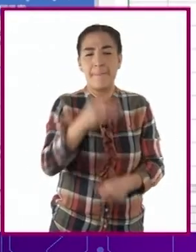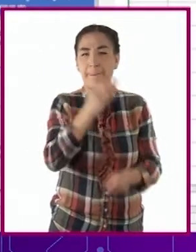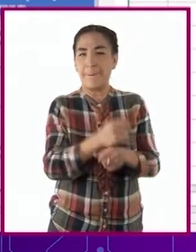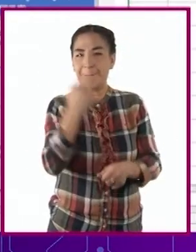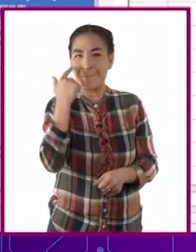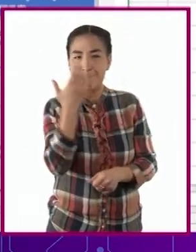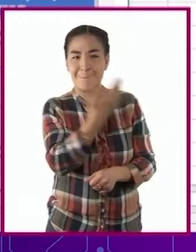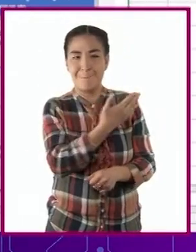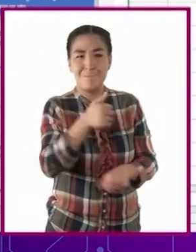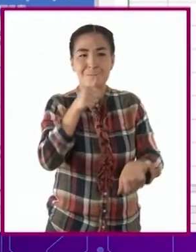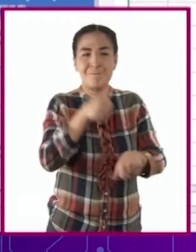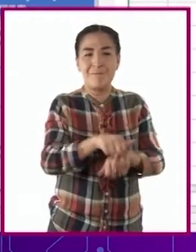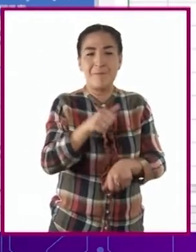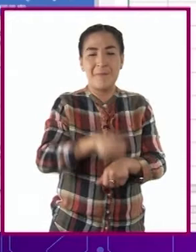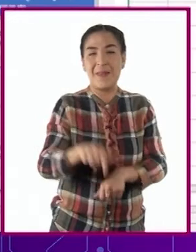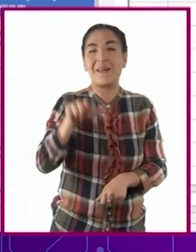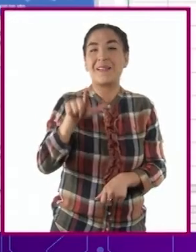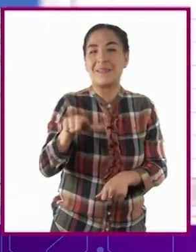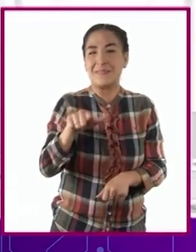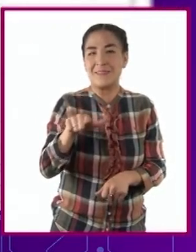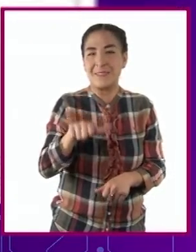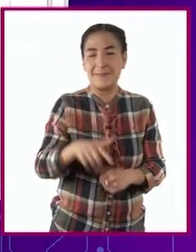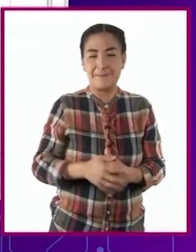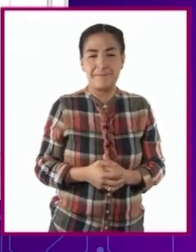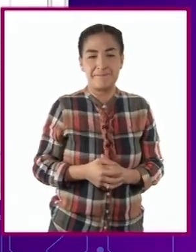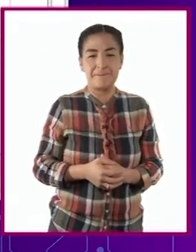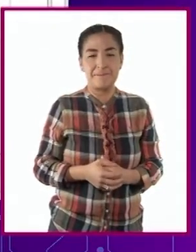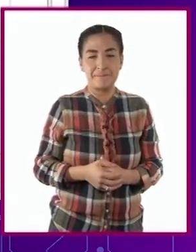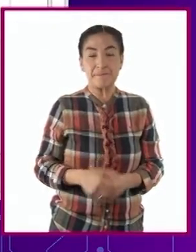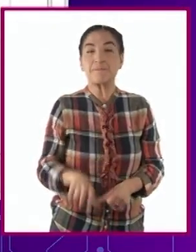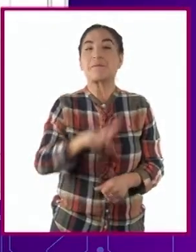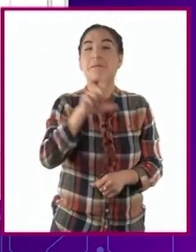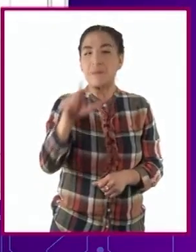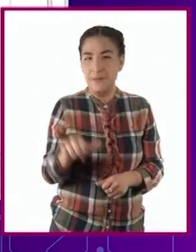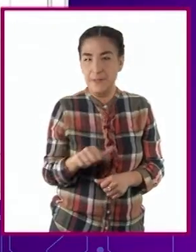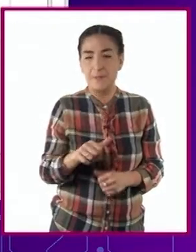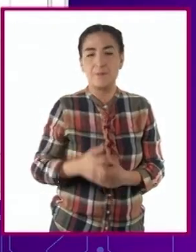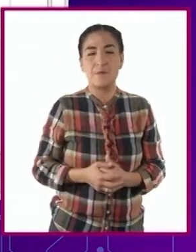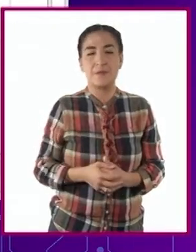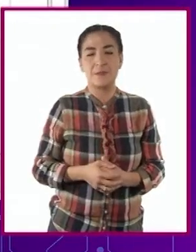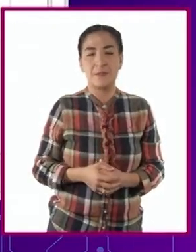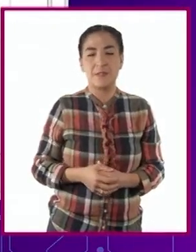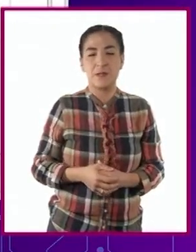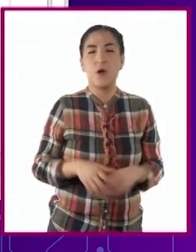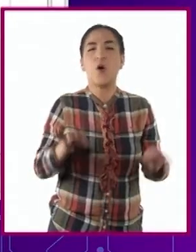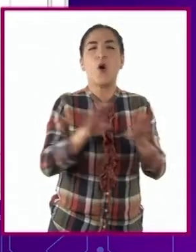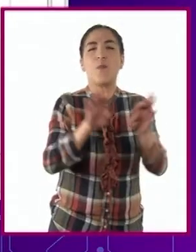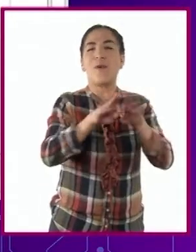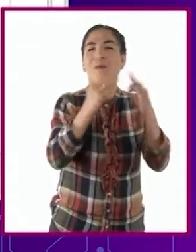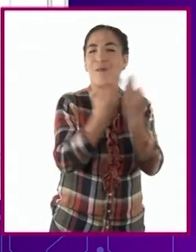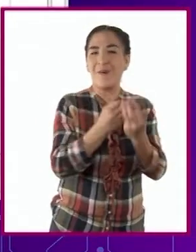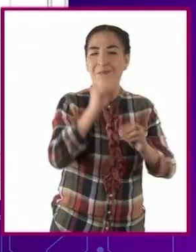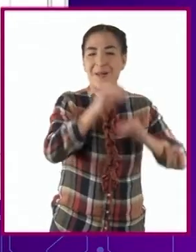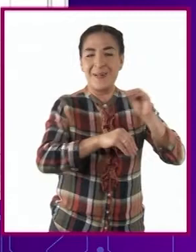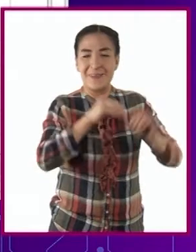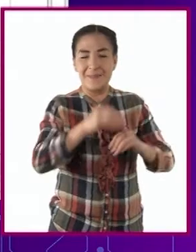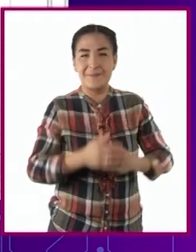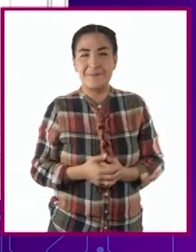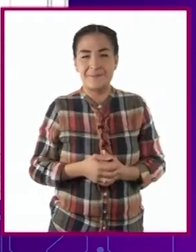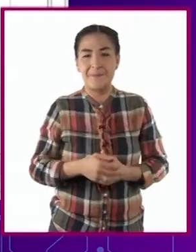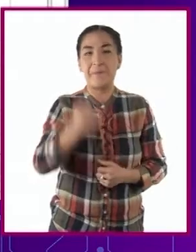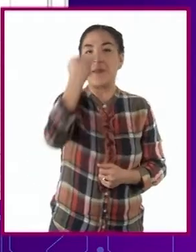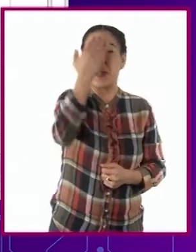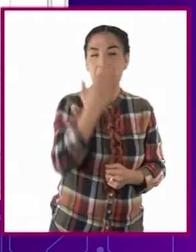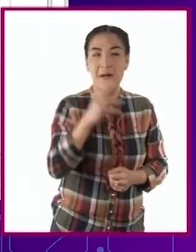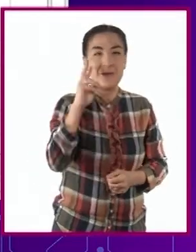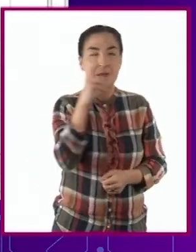mostrada esta acción con el número 17 y a continuación seleccionamos Estilo de gráfica, mostrando en la imagen con